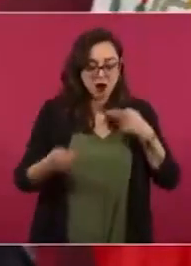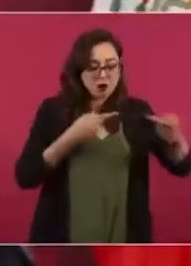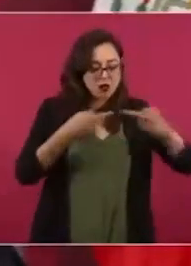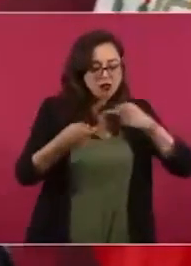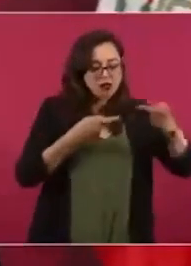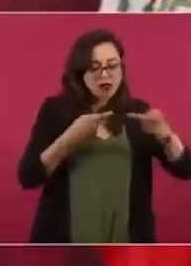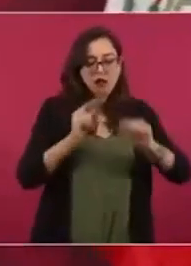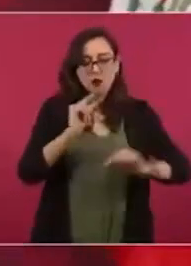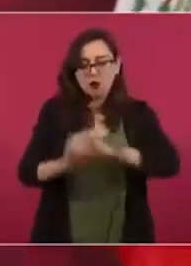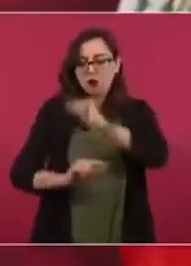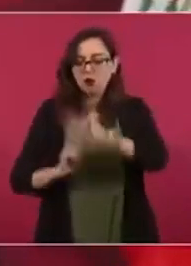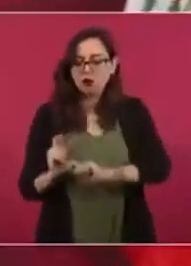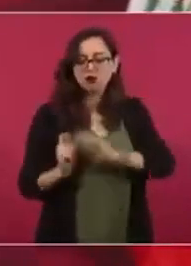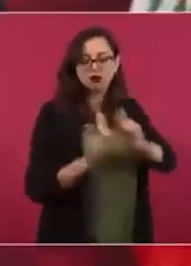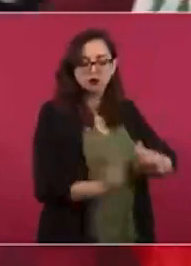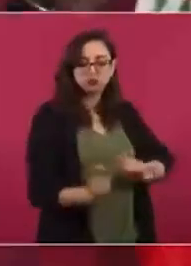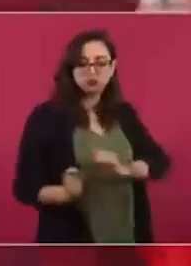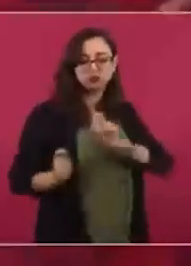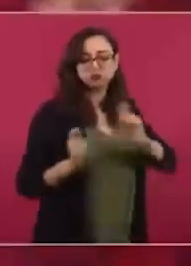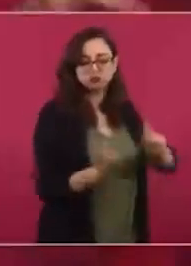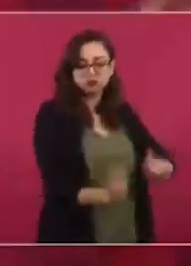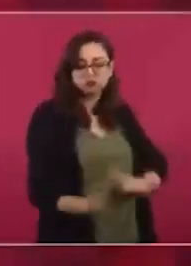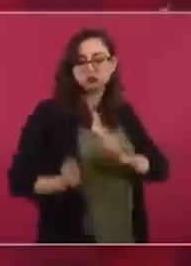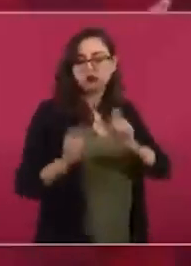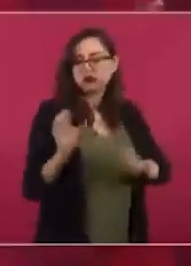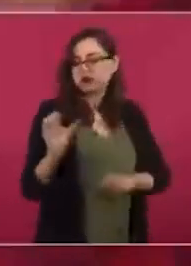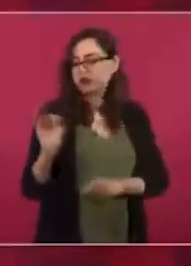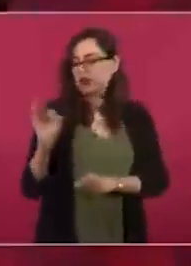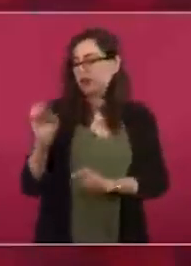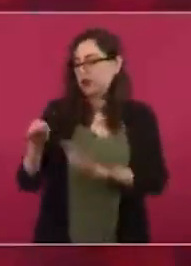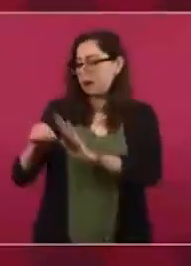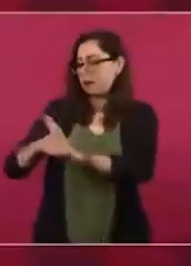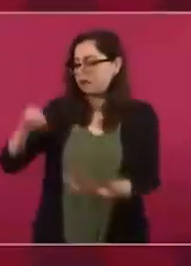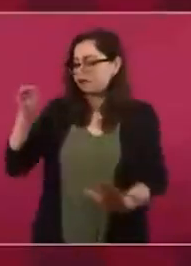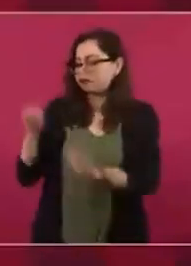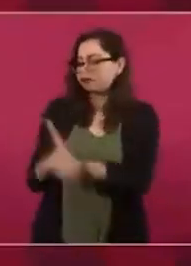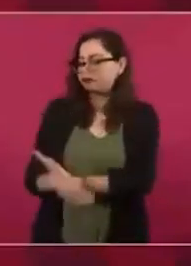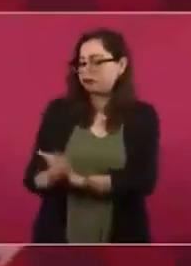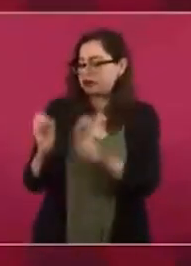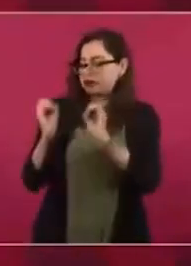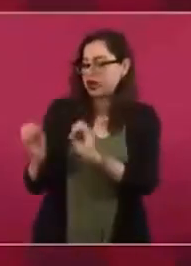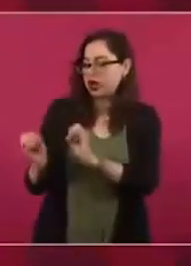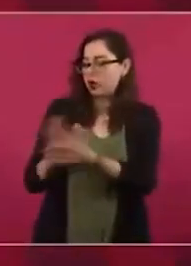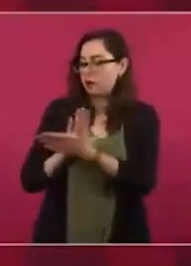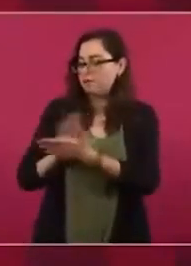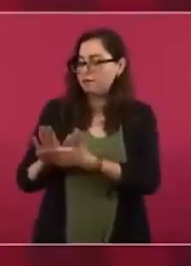desaparecer la Comisión Federal de Electricidad, todo el mercado eléctrico para los particulares.